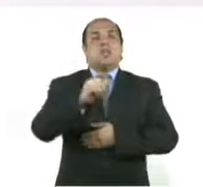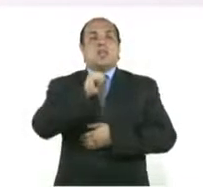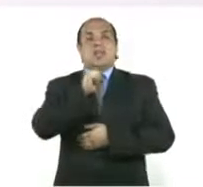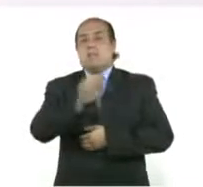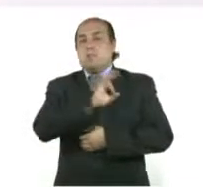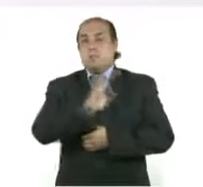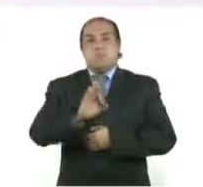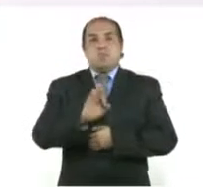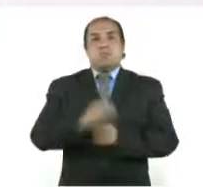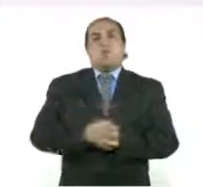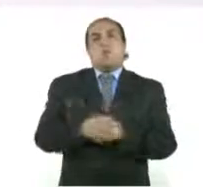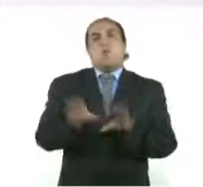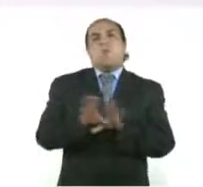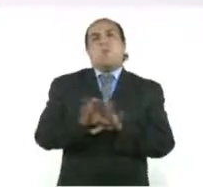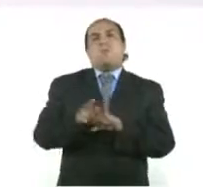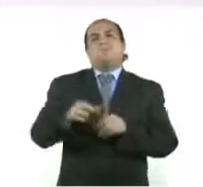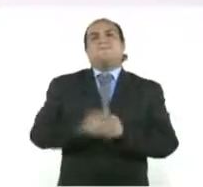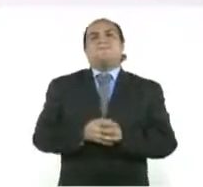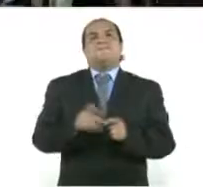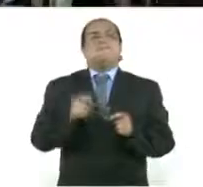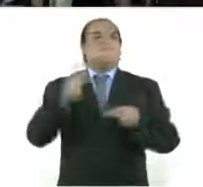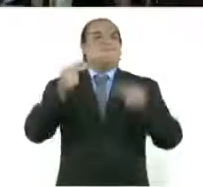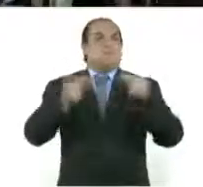condicionarse. Muchas gracias.